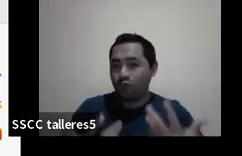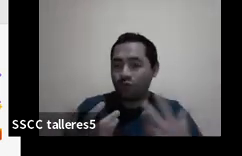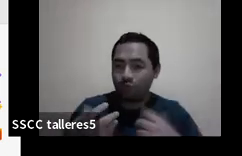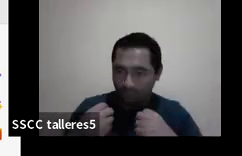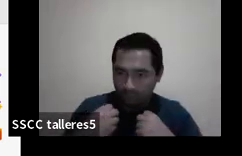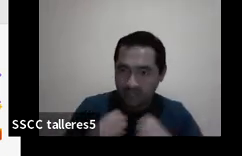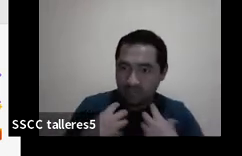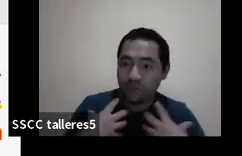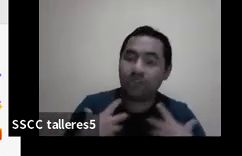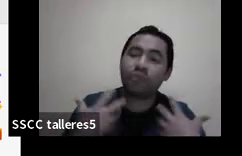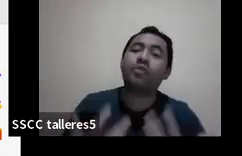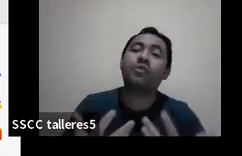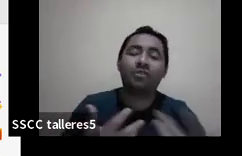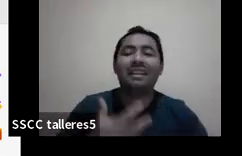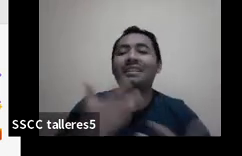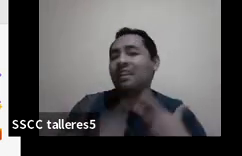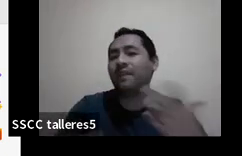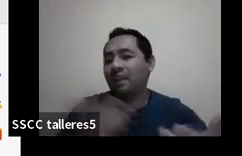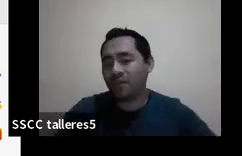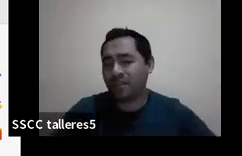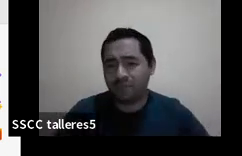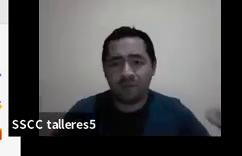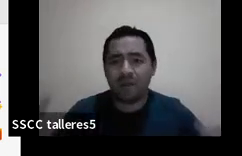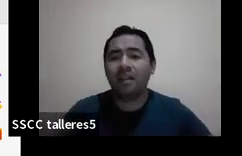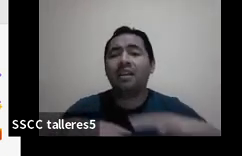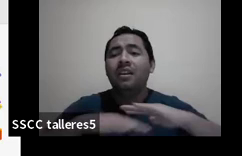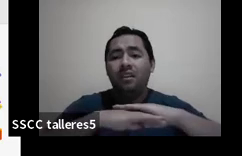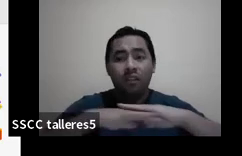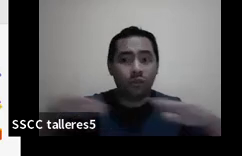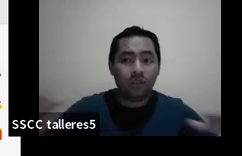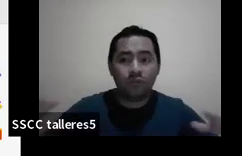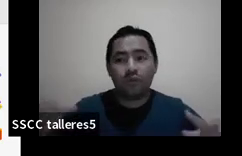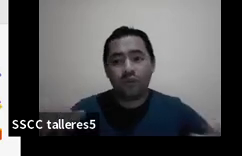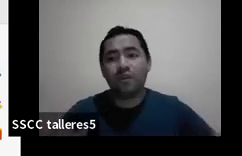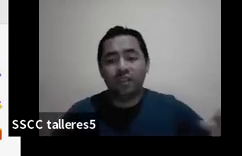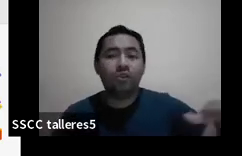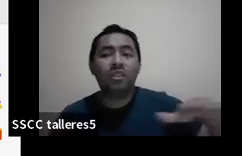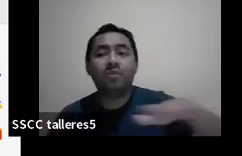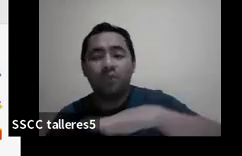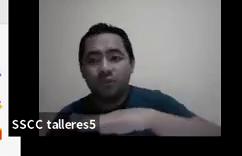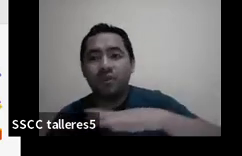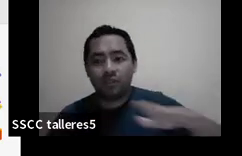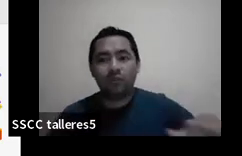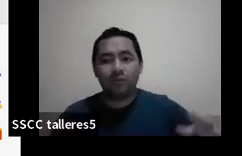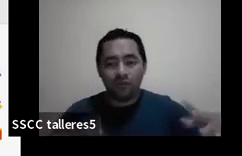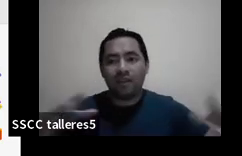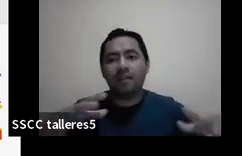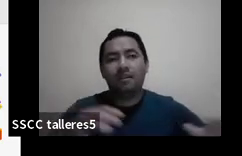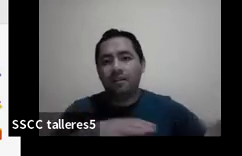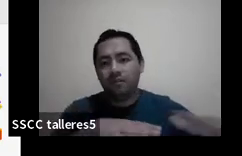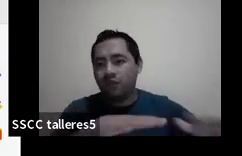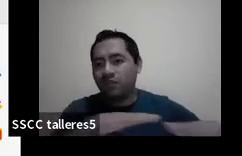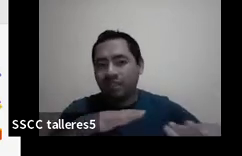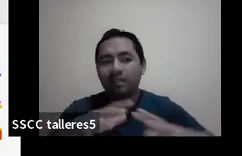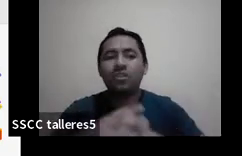eran sordos. Eran profesores sordos que le enseñaban lengua de señas. Mi papá y toda su promoción y toda esa promoción que estudió con